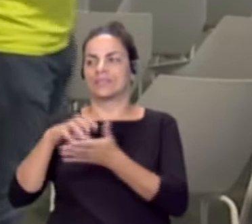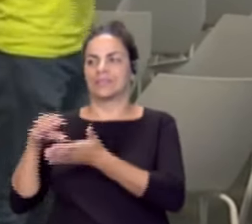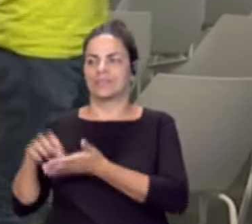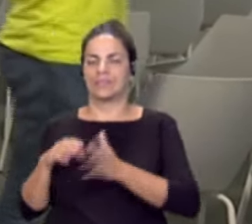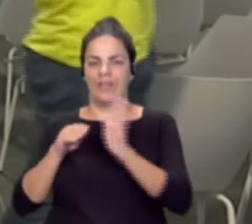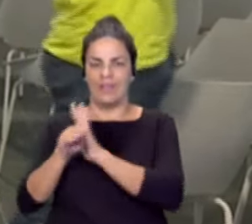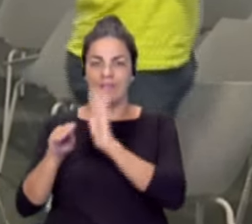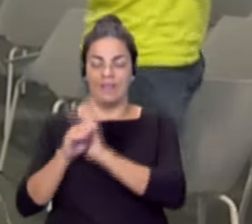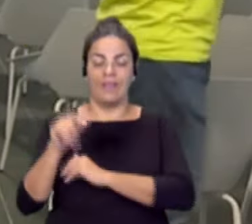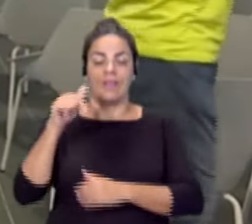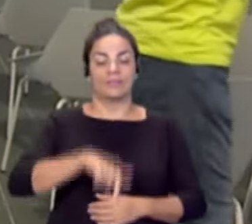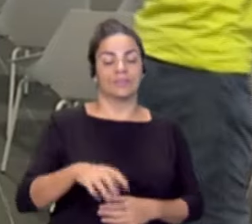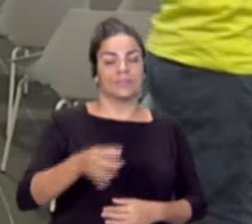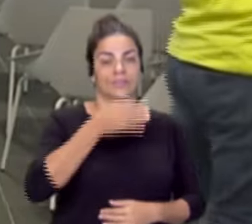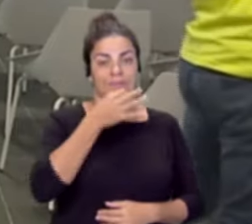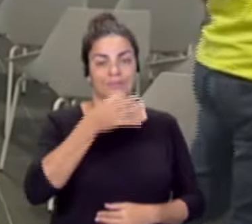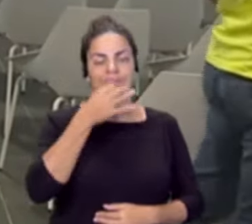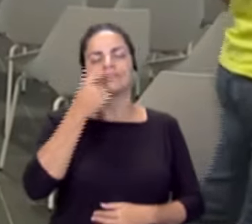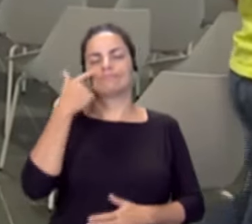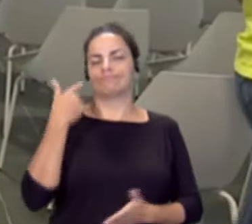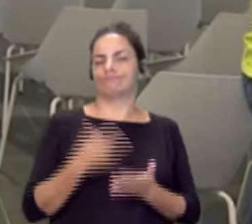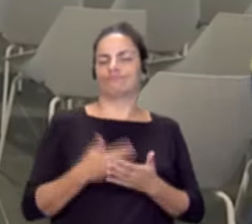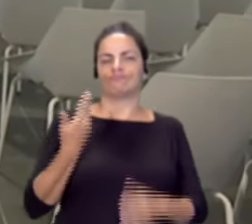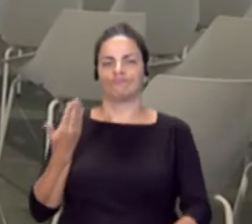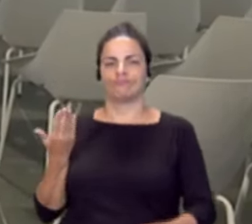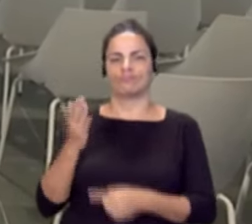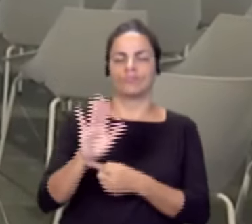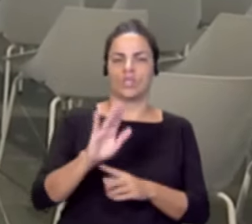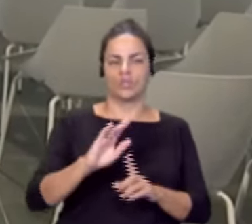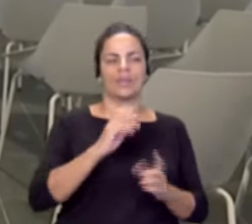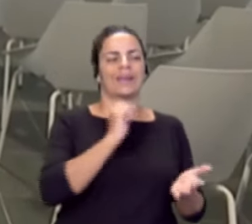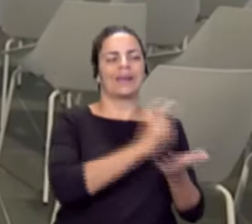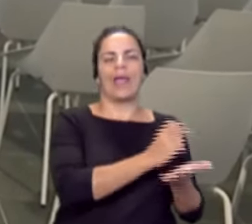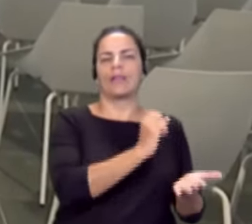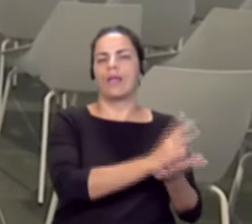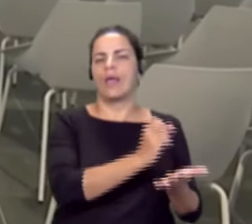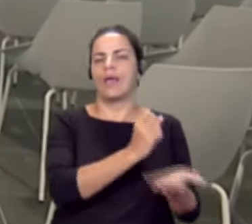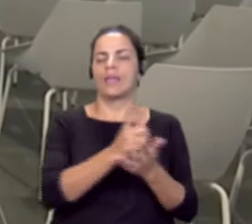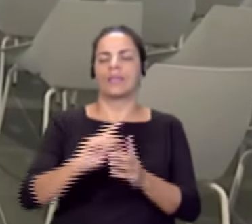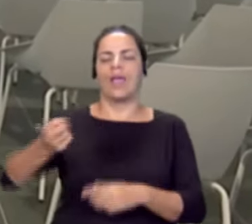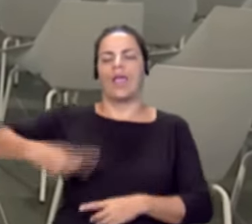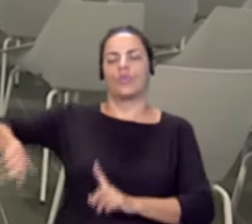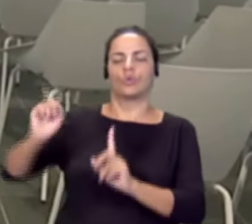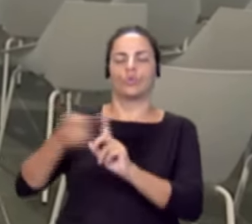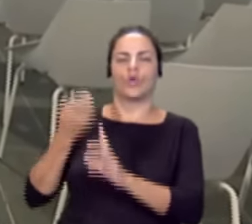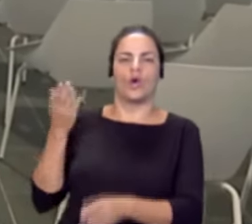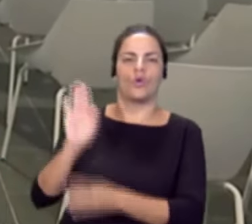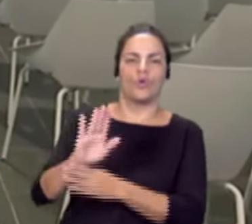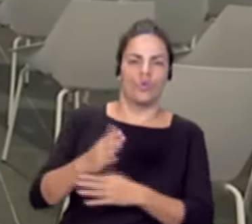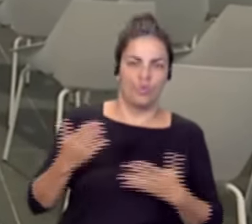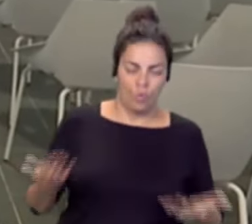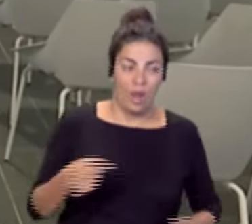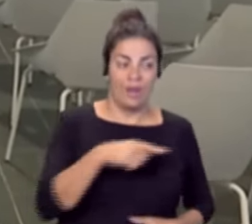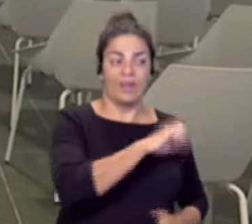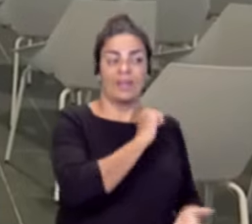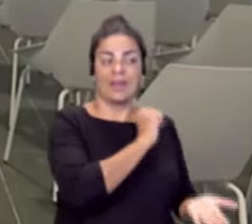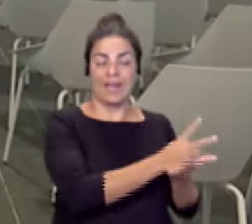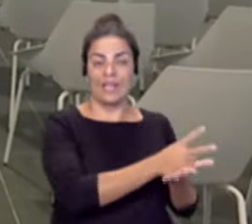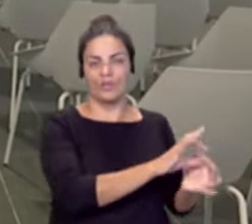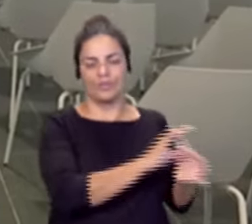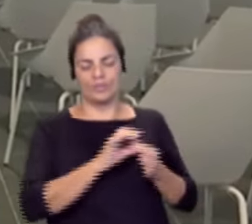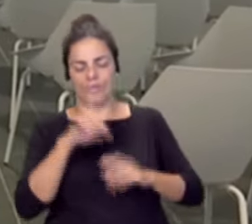pues van a mostrar esas soluciones a los retos que se les han planteado. Unos retos con problemas que tenemos aquí